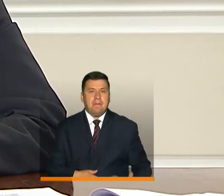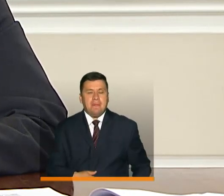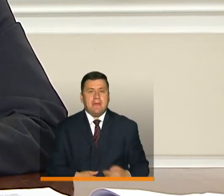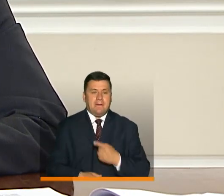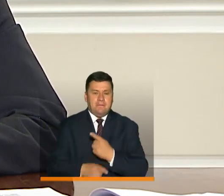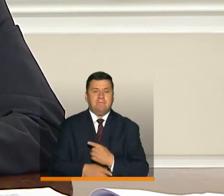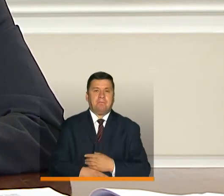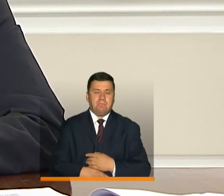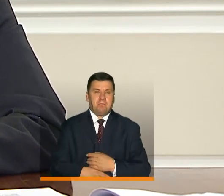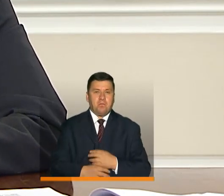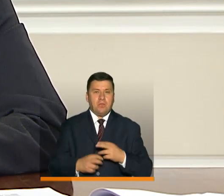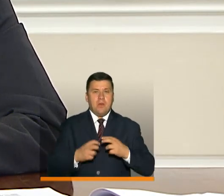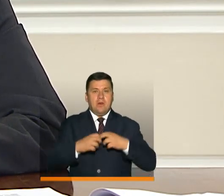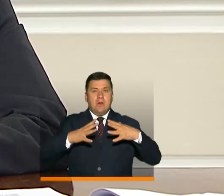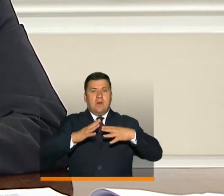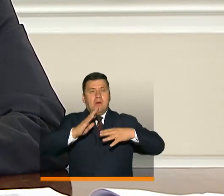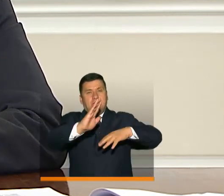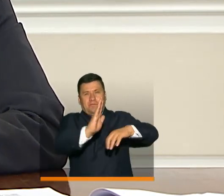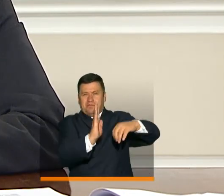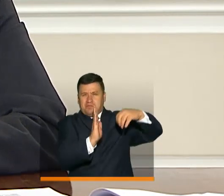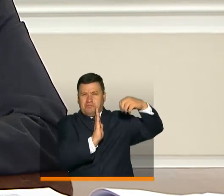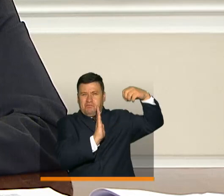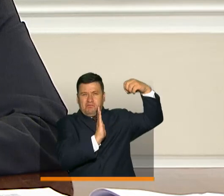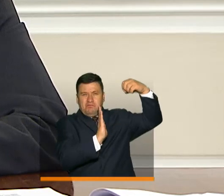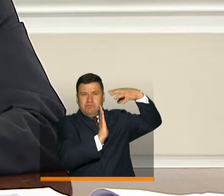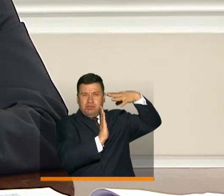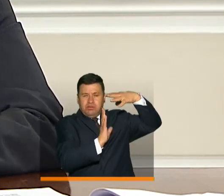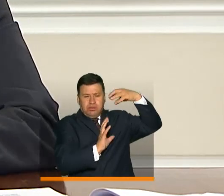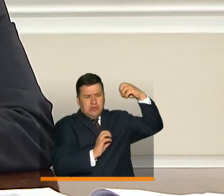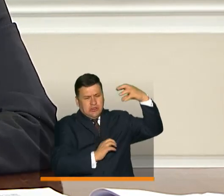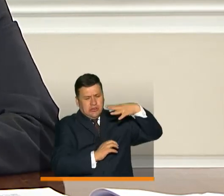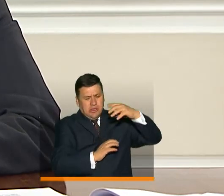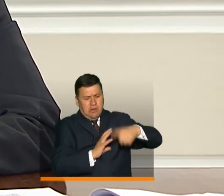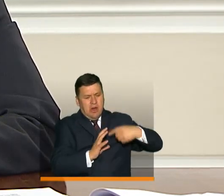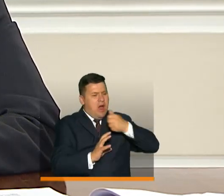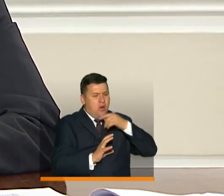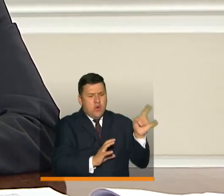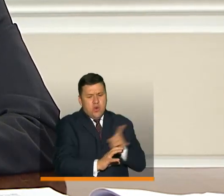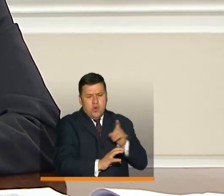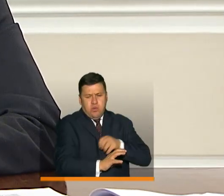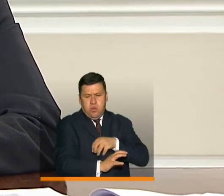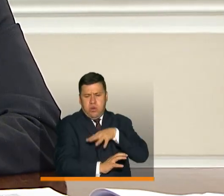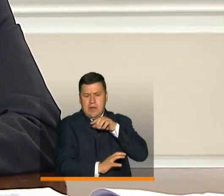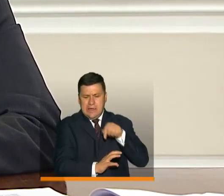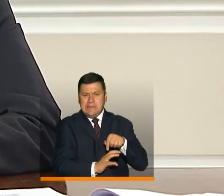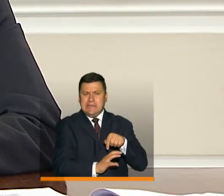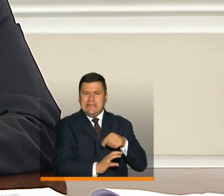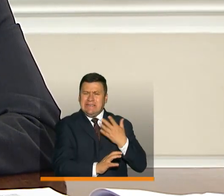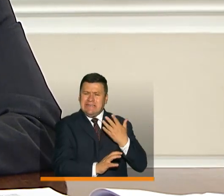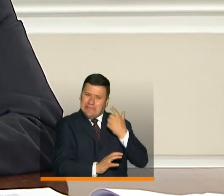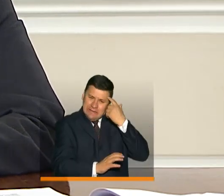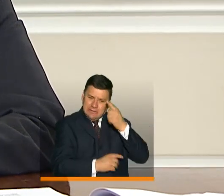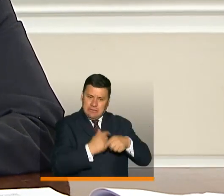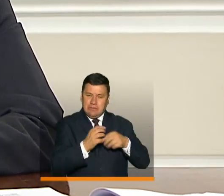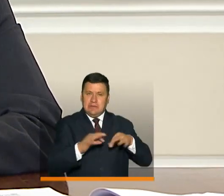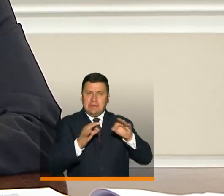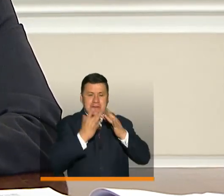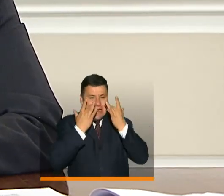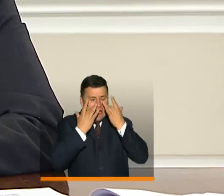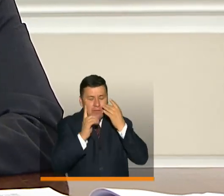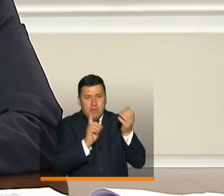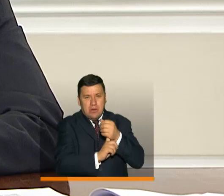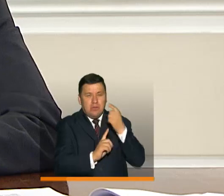sector minero-energético es uno de los ejes que sustenta ese compromiso con el crecimiento más